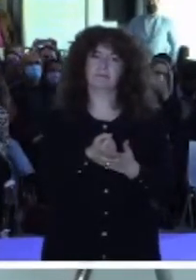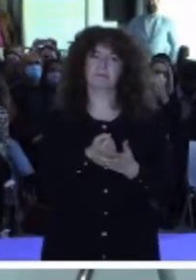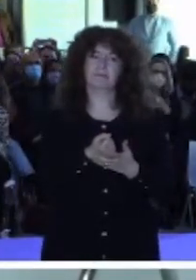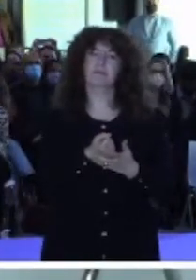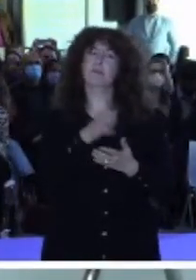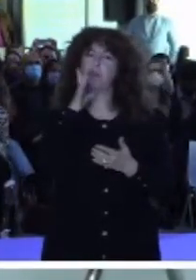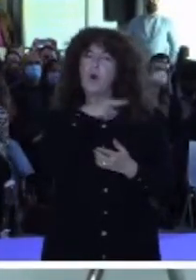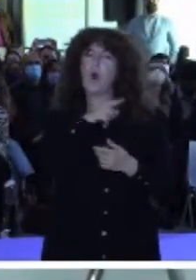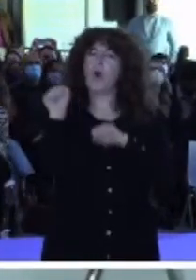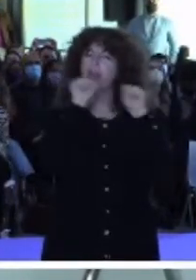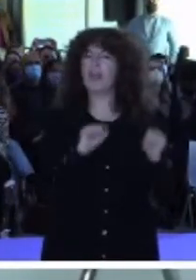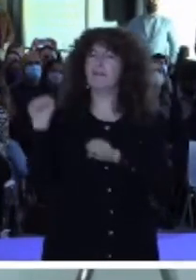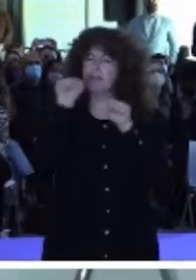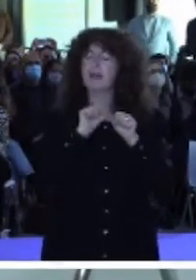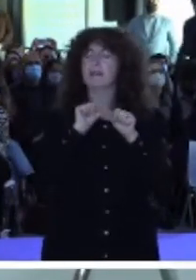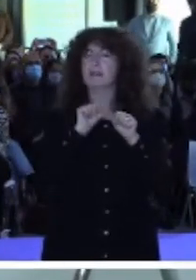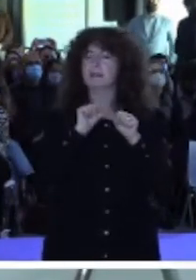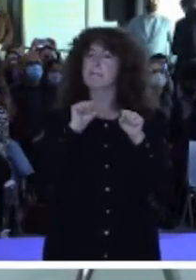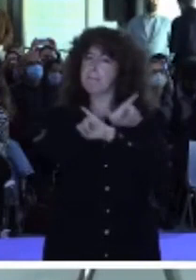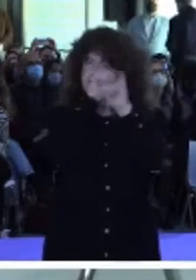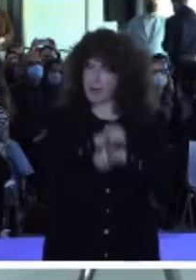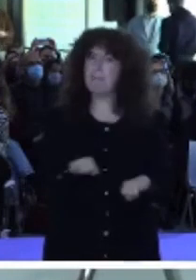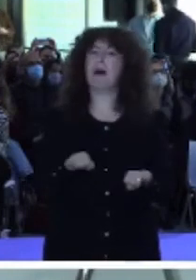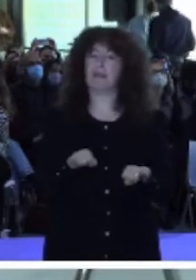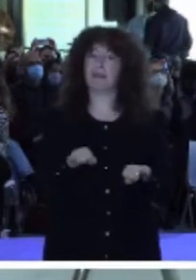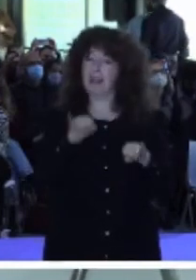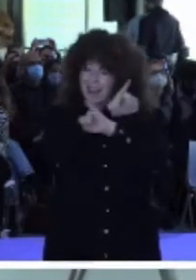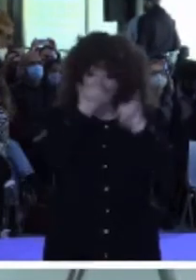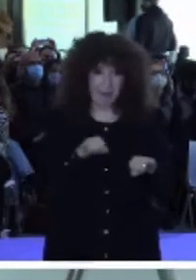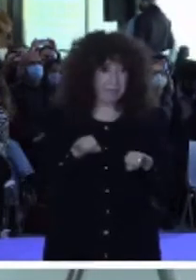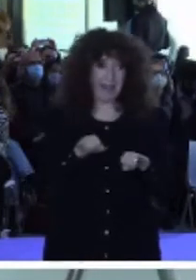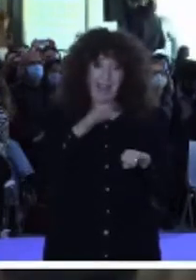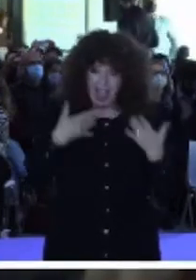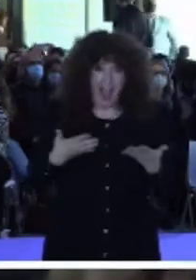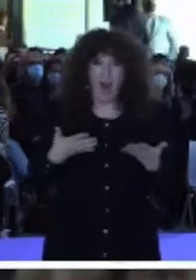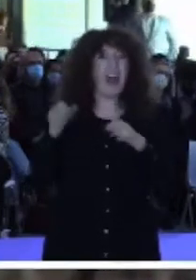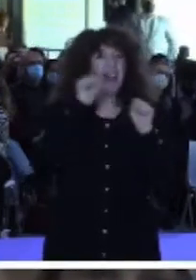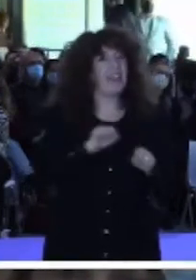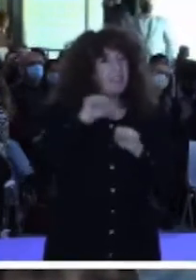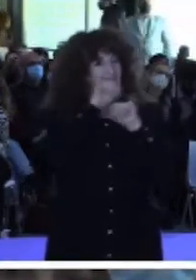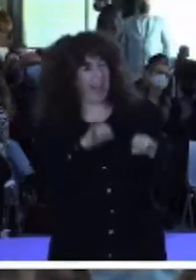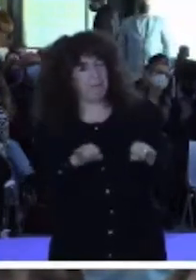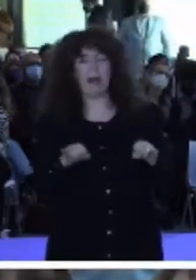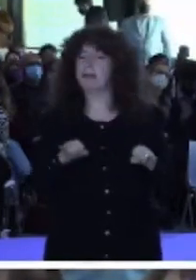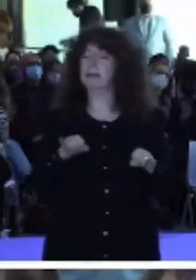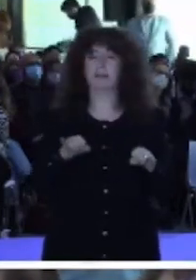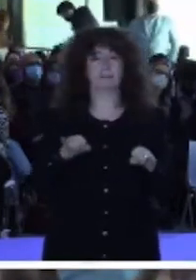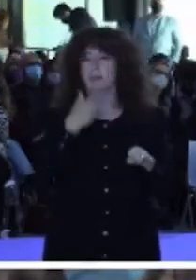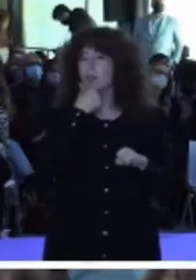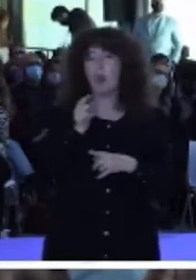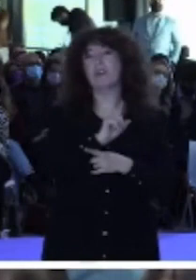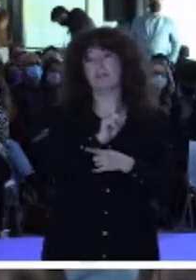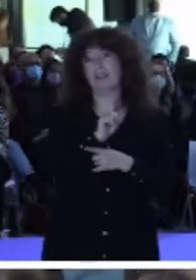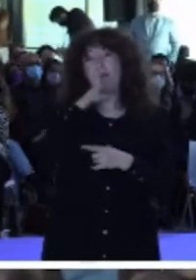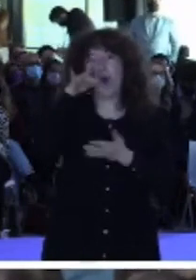al defender la paz en el único momento en el que es difícil defender la paz, que es en la